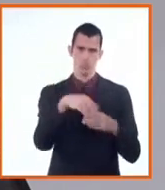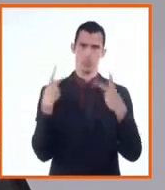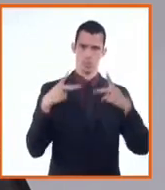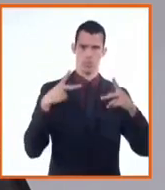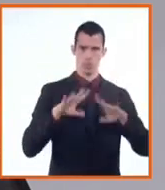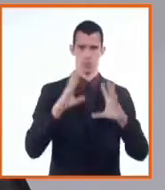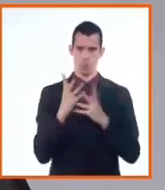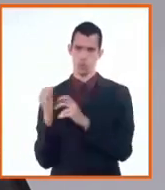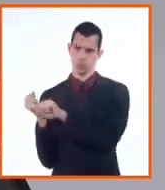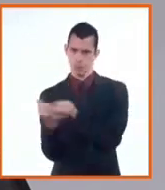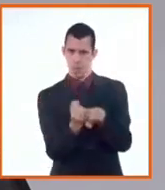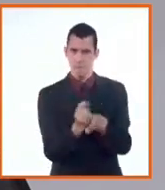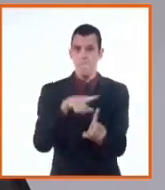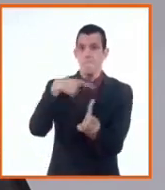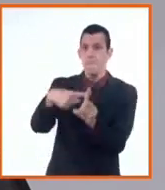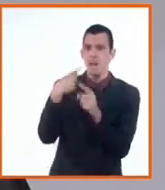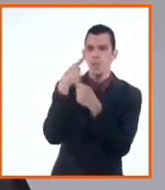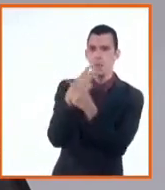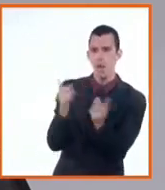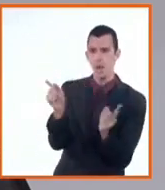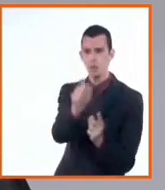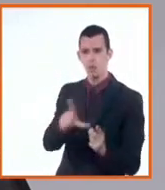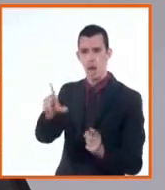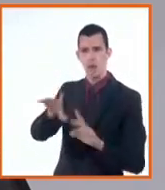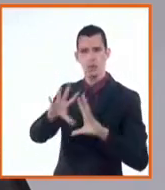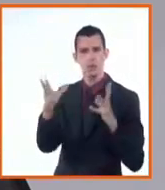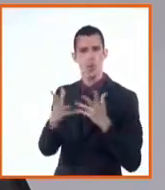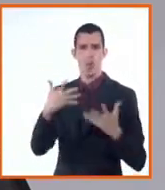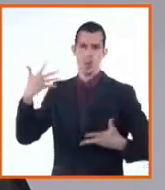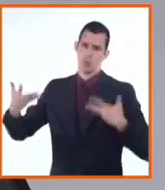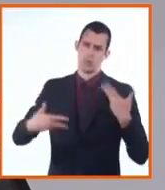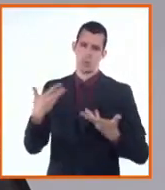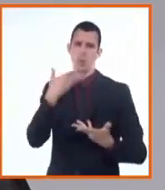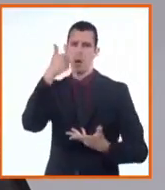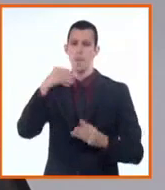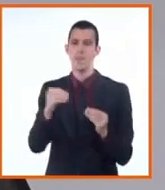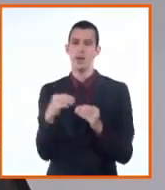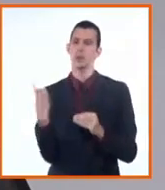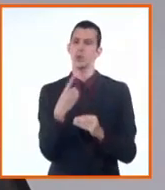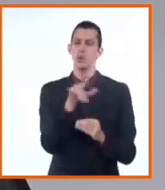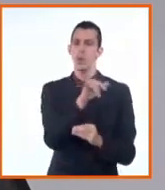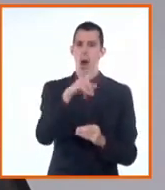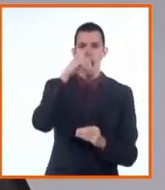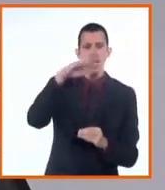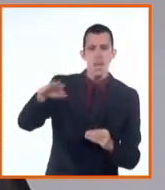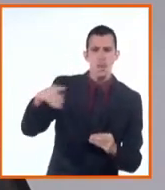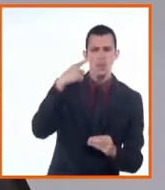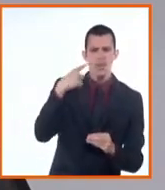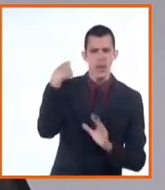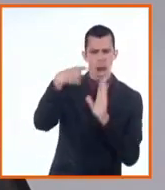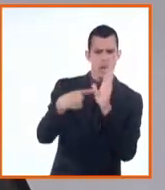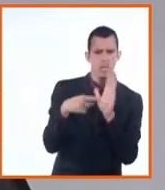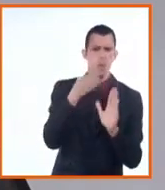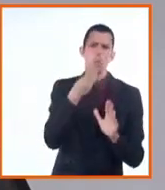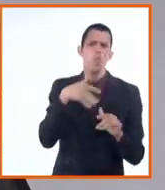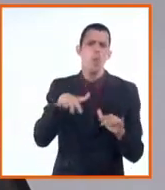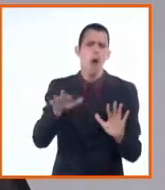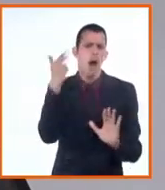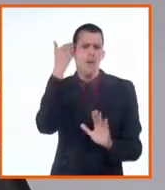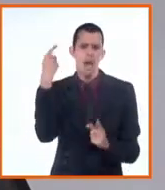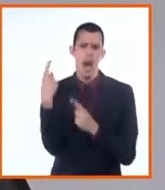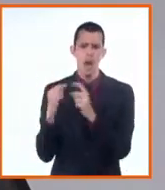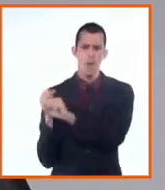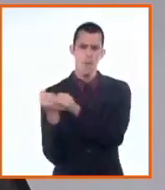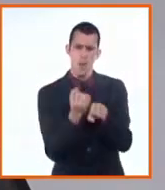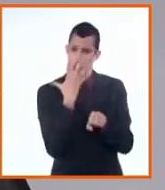lo que tenemos que sumar sumar niños sumar atleta su mal profesores a la práctica del béisbol poder llenar